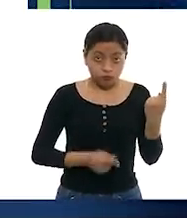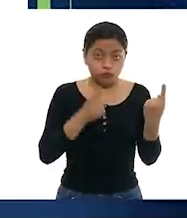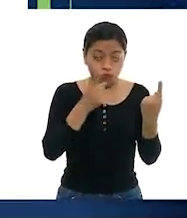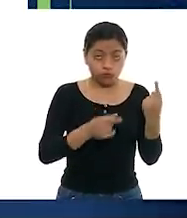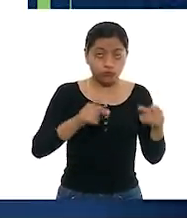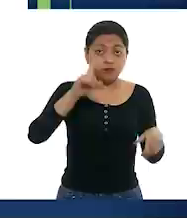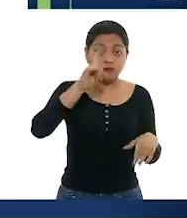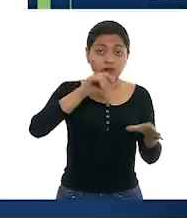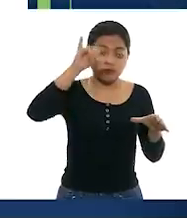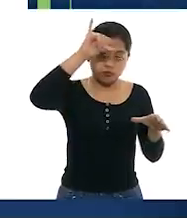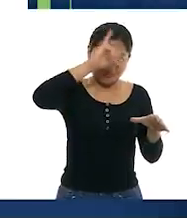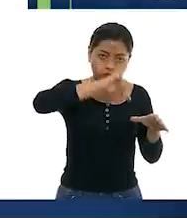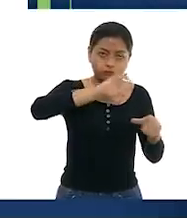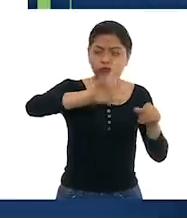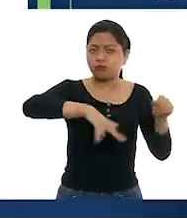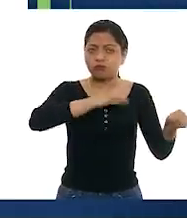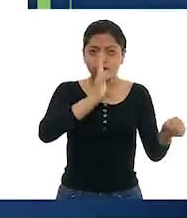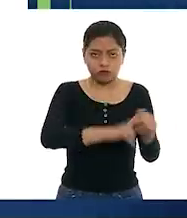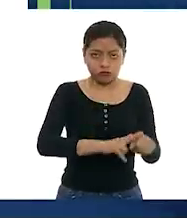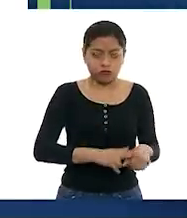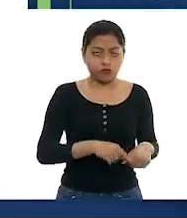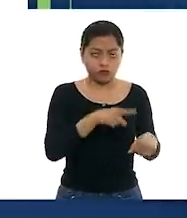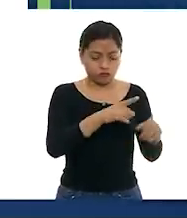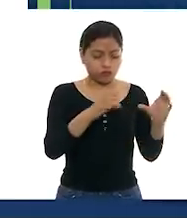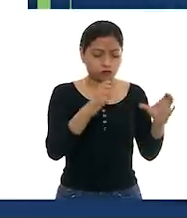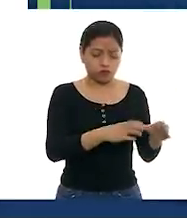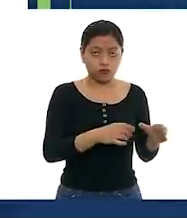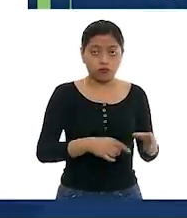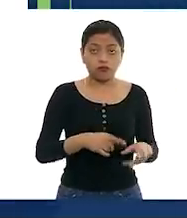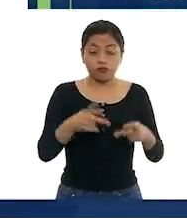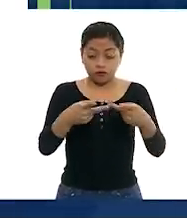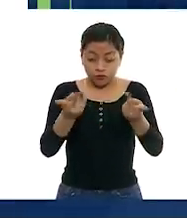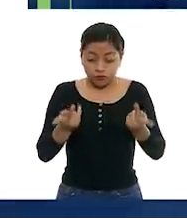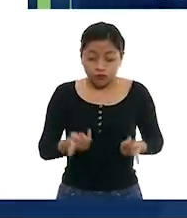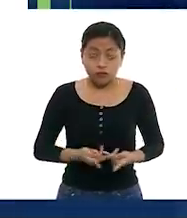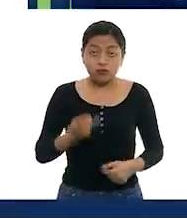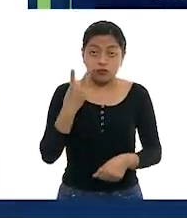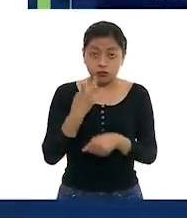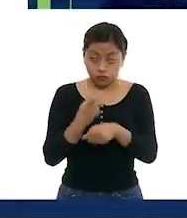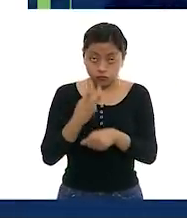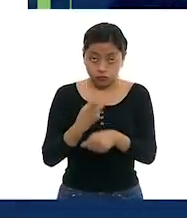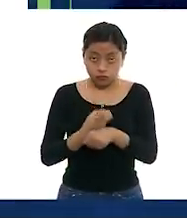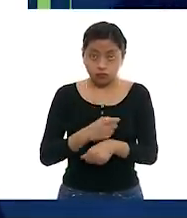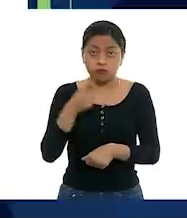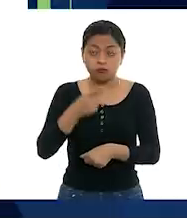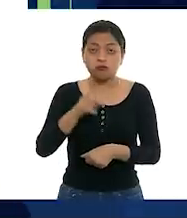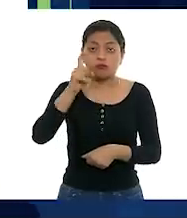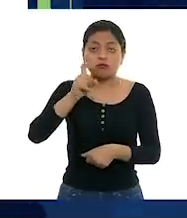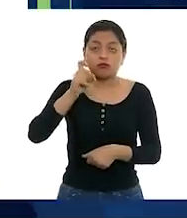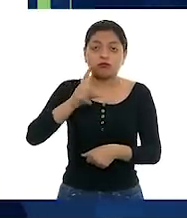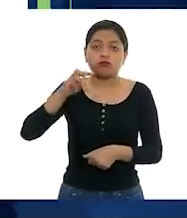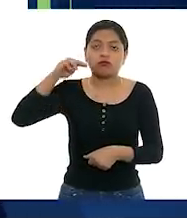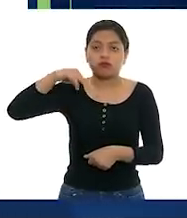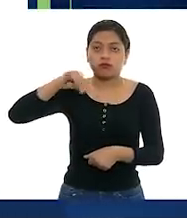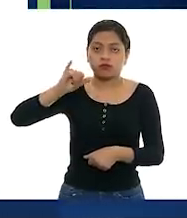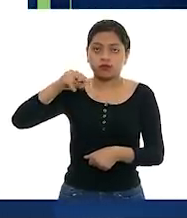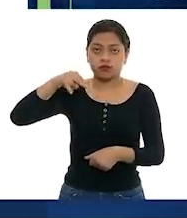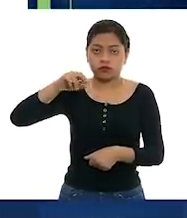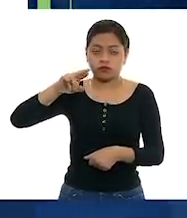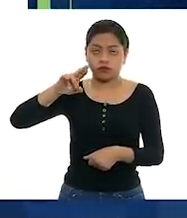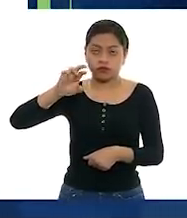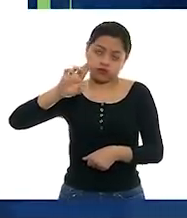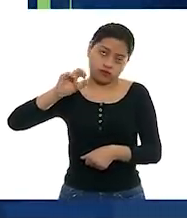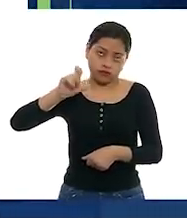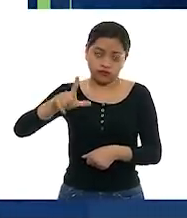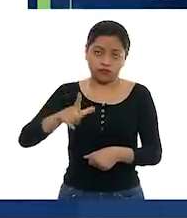un poco de agua natural sin que se derrame. Al plato 2 le agregaremos un poco de agua mineral. Y al plato 3